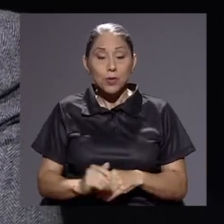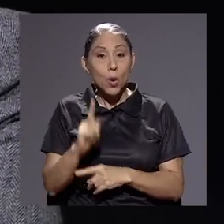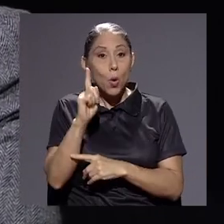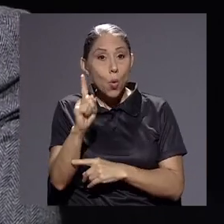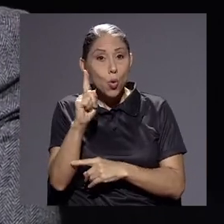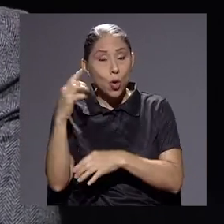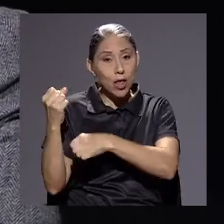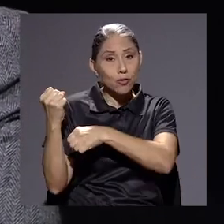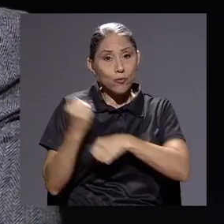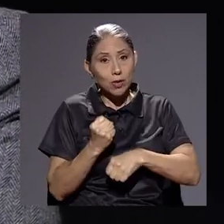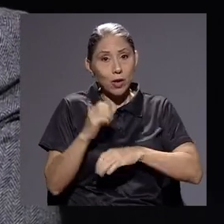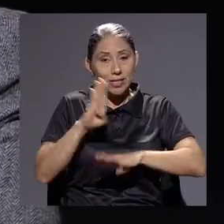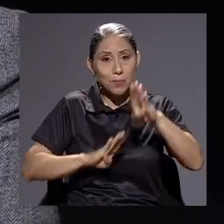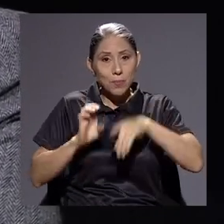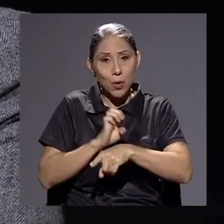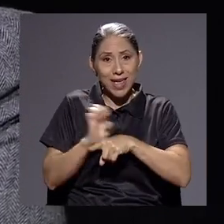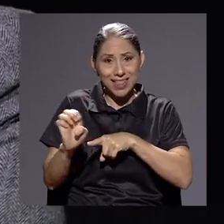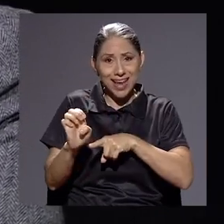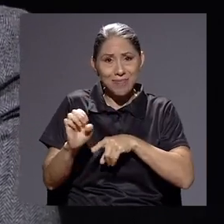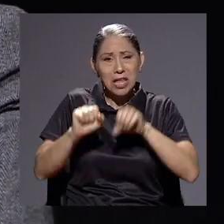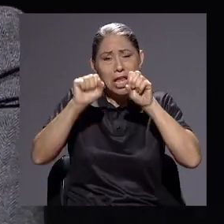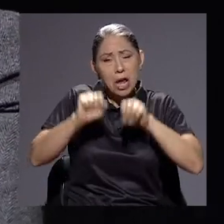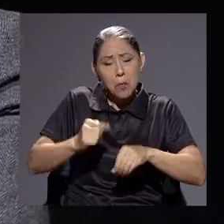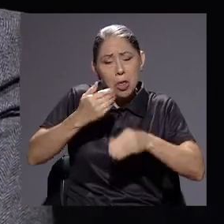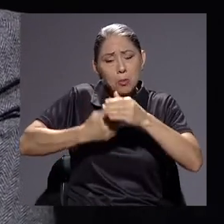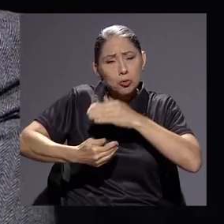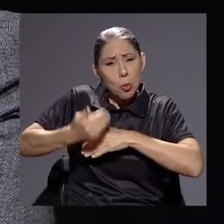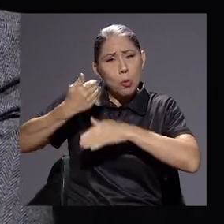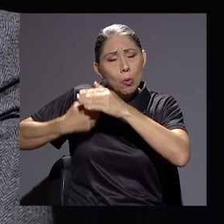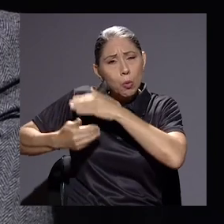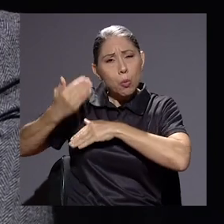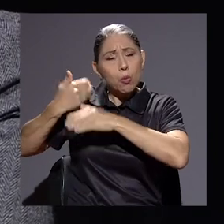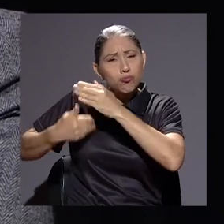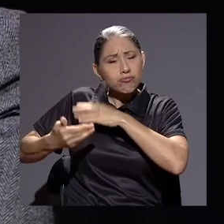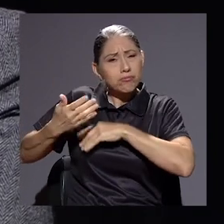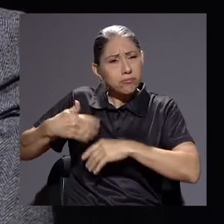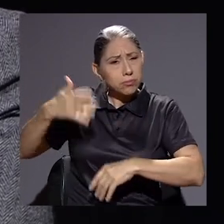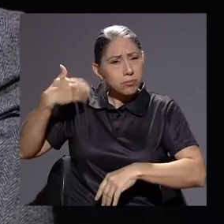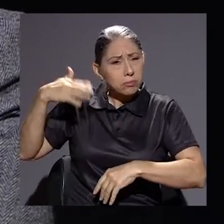los fundadores de la bioética, que podemos rastrearla inclusive hasta